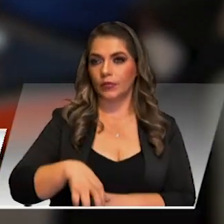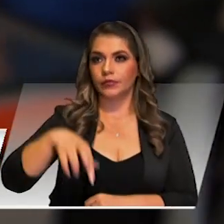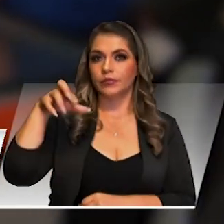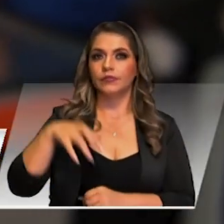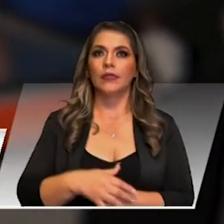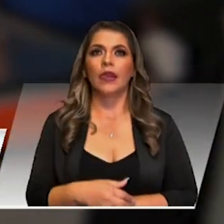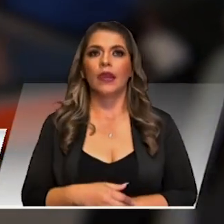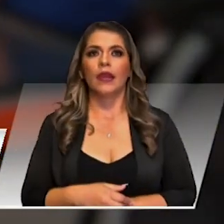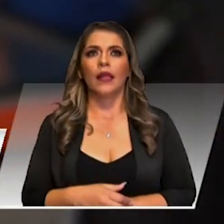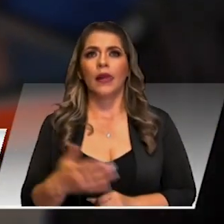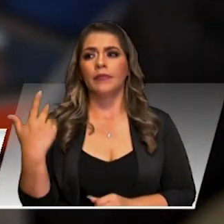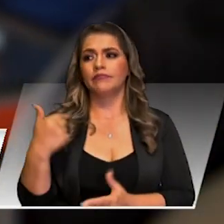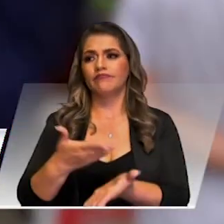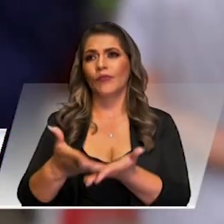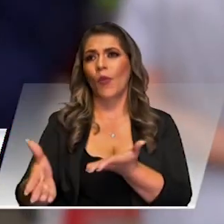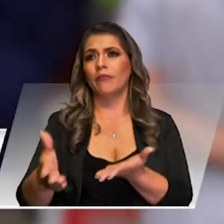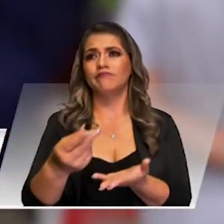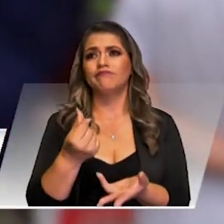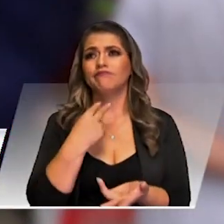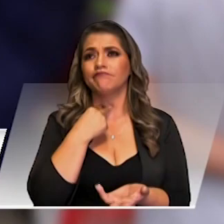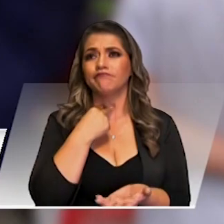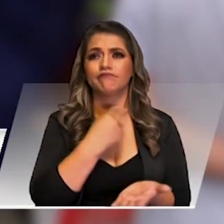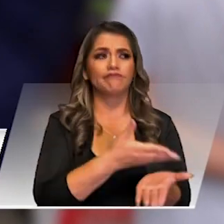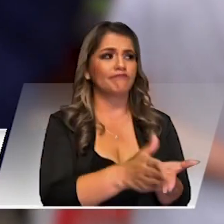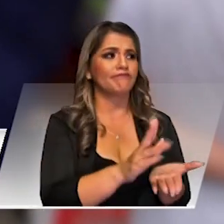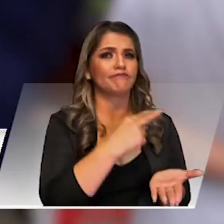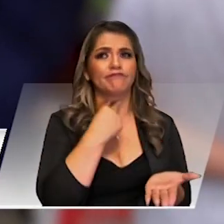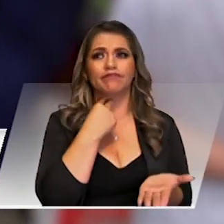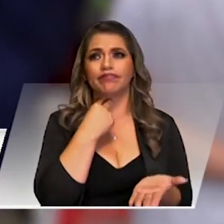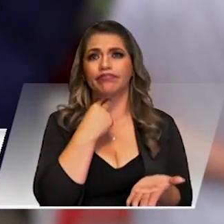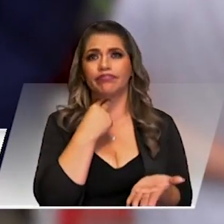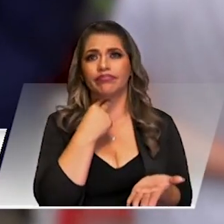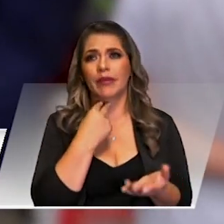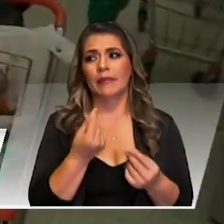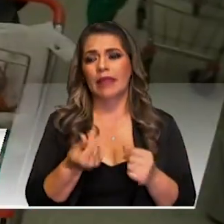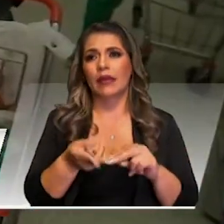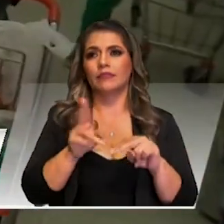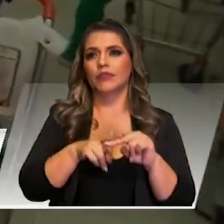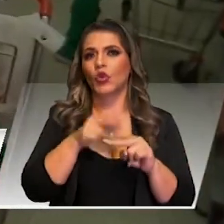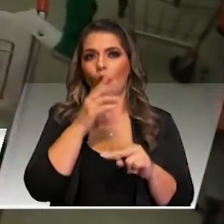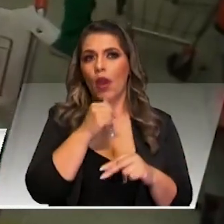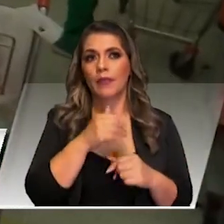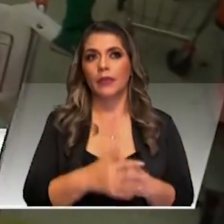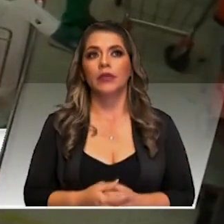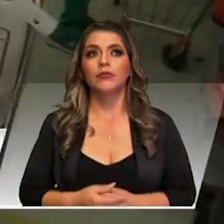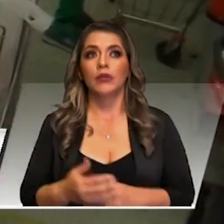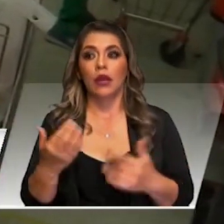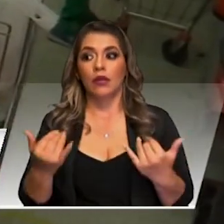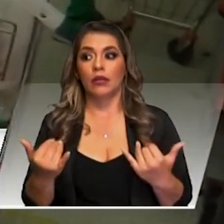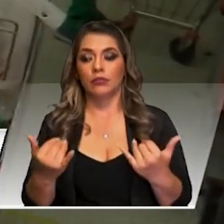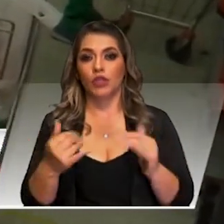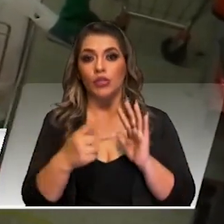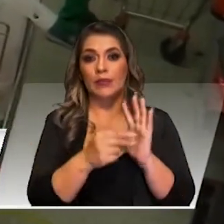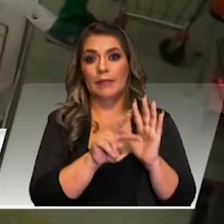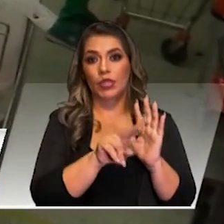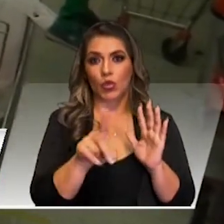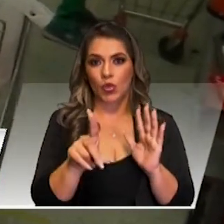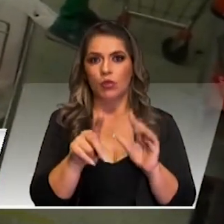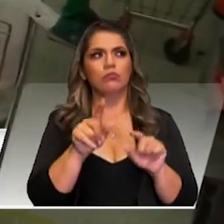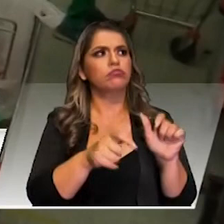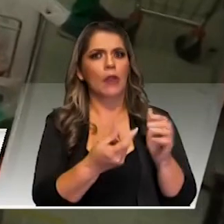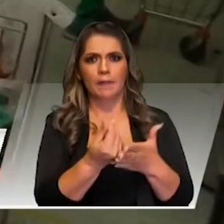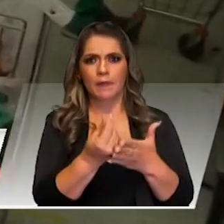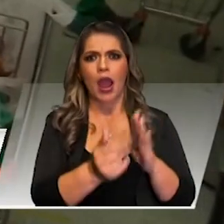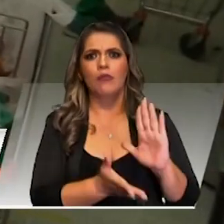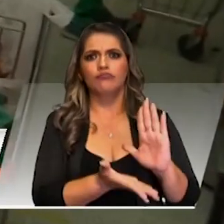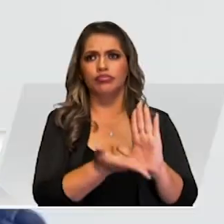no compraban porque no tenían recursos y por ende el costo de vida no aumentaba. Pero en los primeros meses de 2021 hubo crecimiento